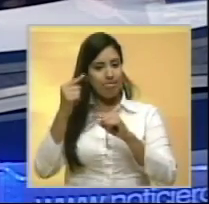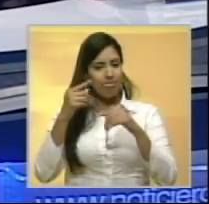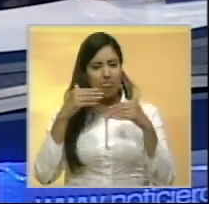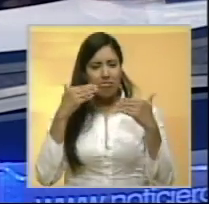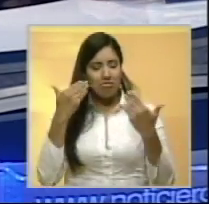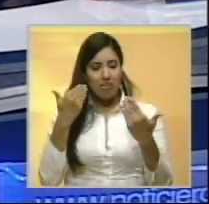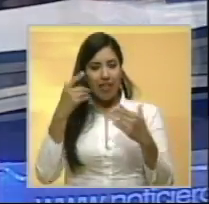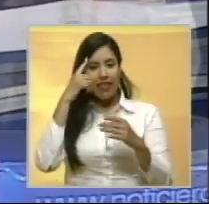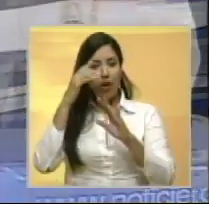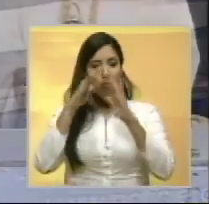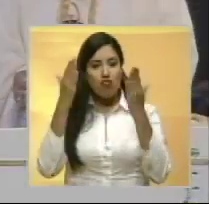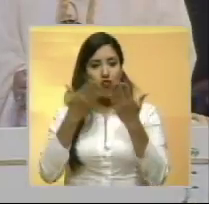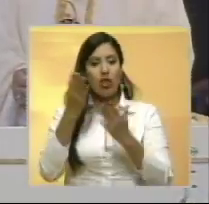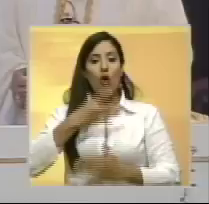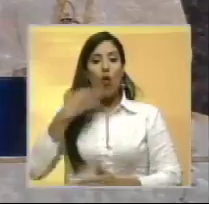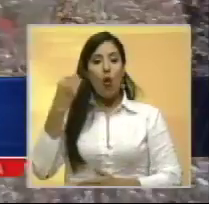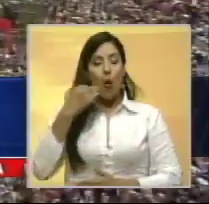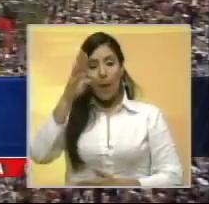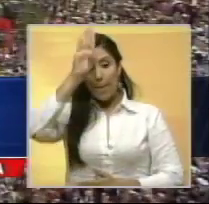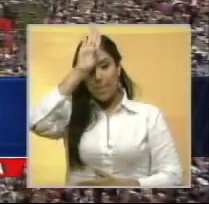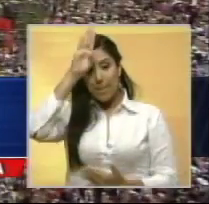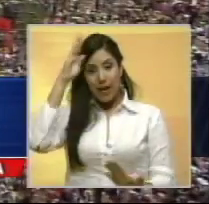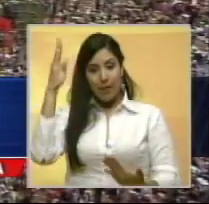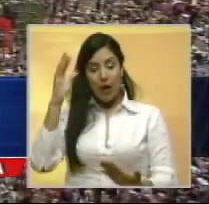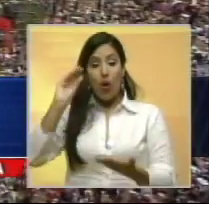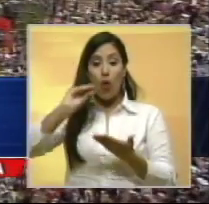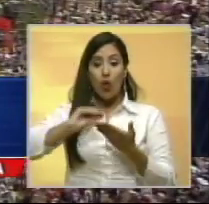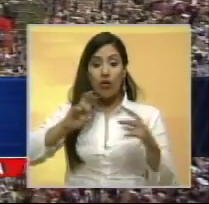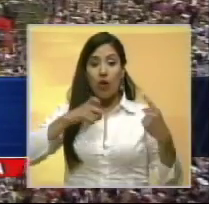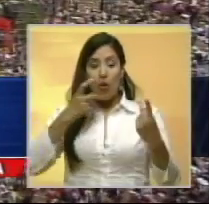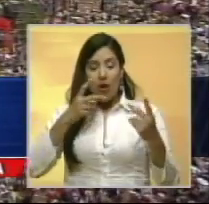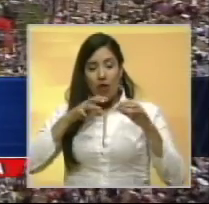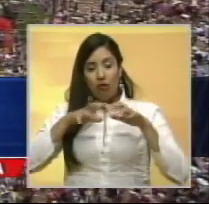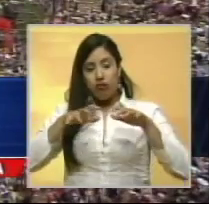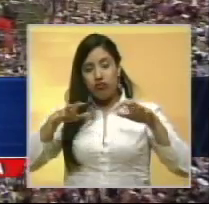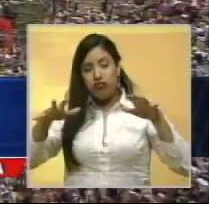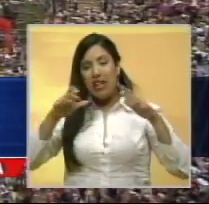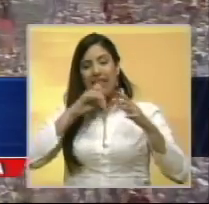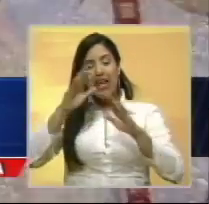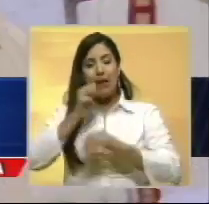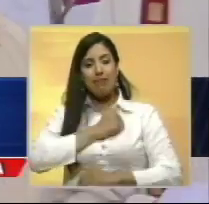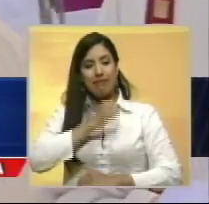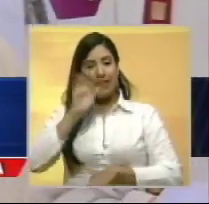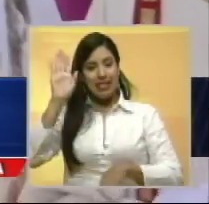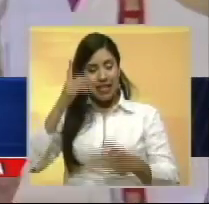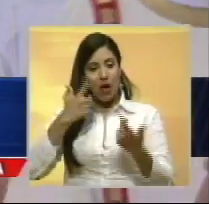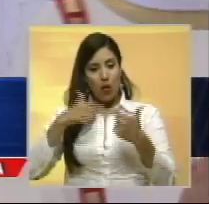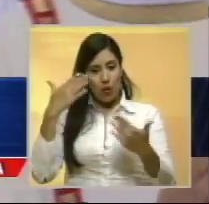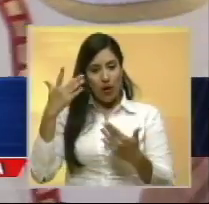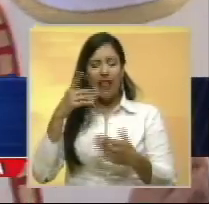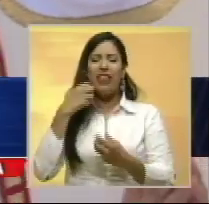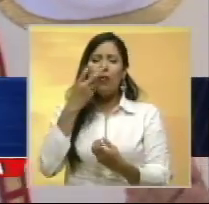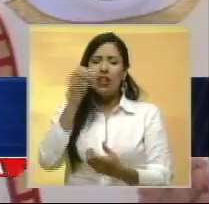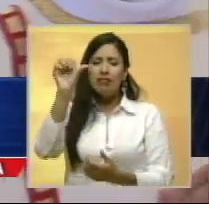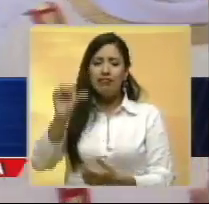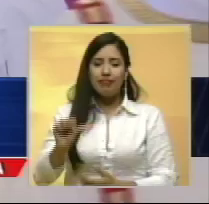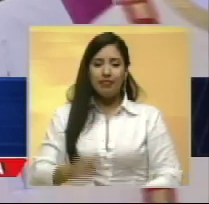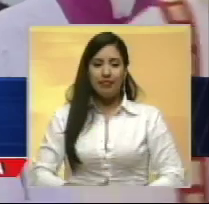adelante, Jornada Mundial de la Juventud. Papa Francisco realizó multitudinaria misa en Polonia. Los detalles en